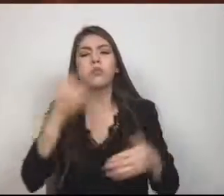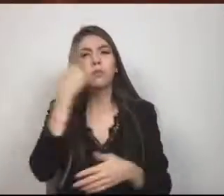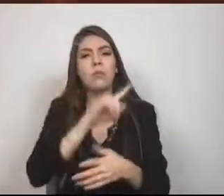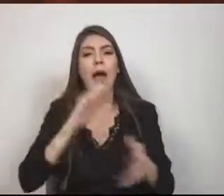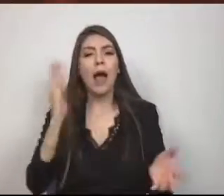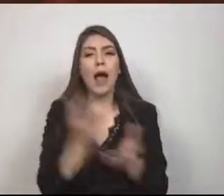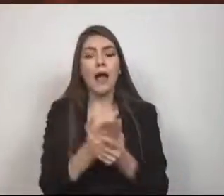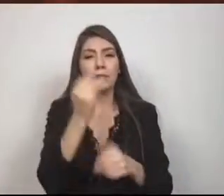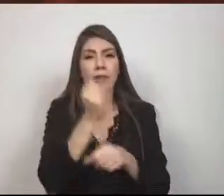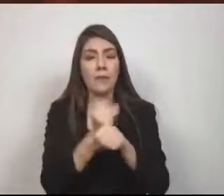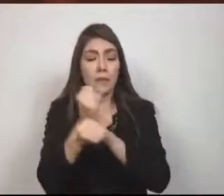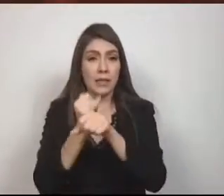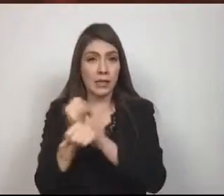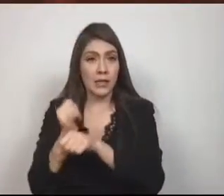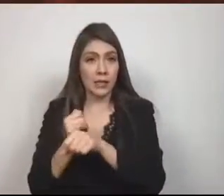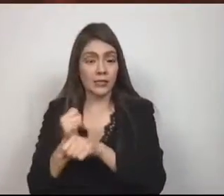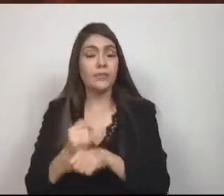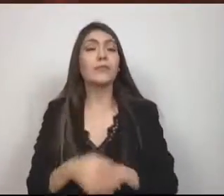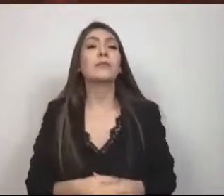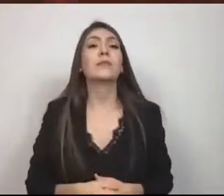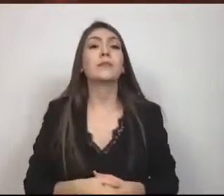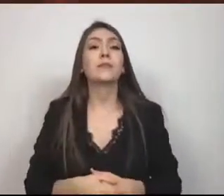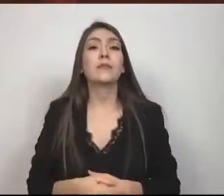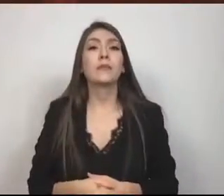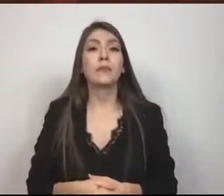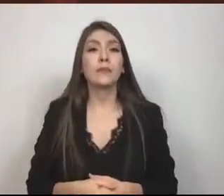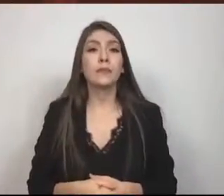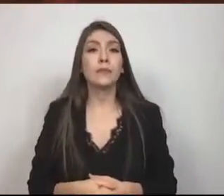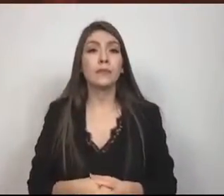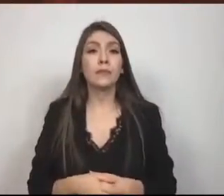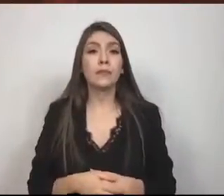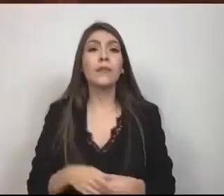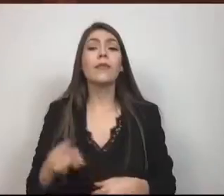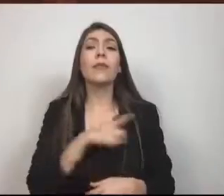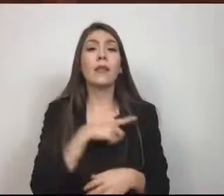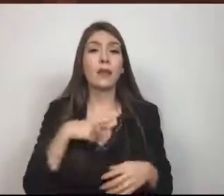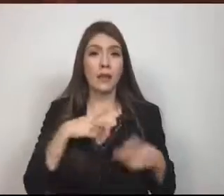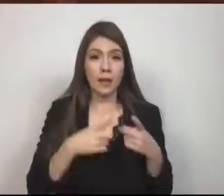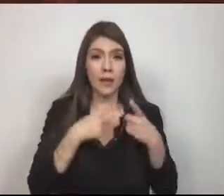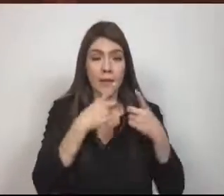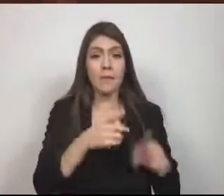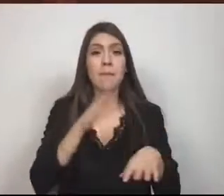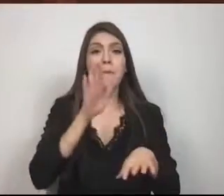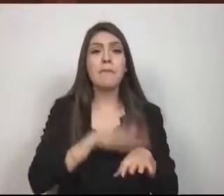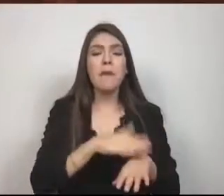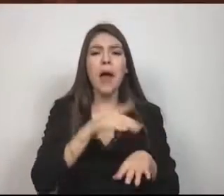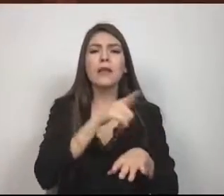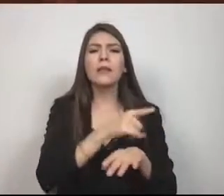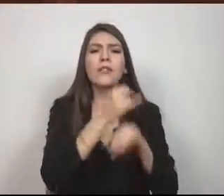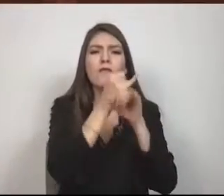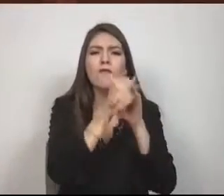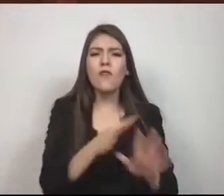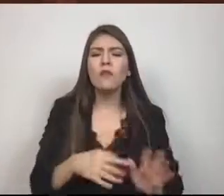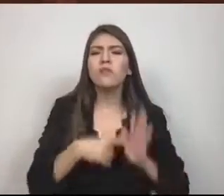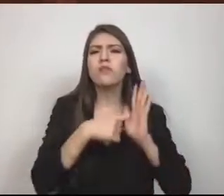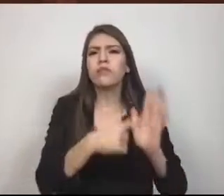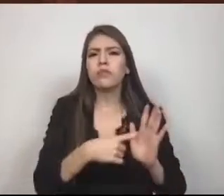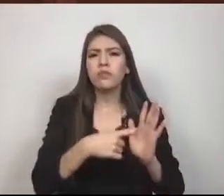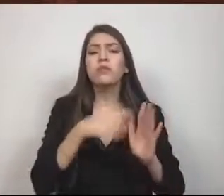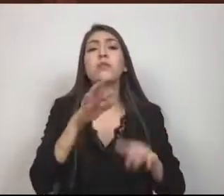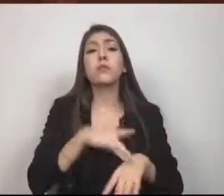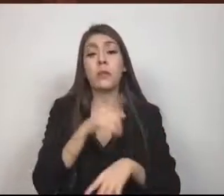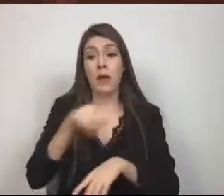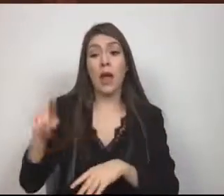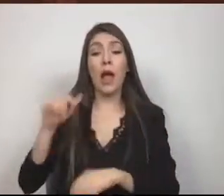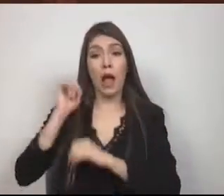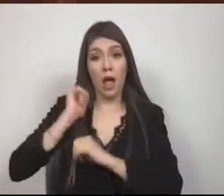Mayor acceso a la información sobre el procedimiento relacionado con la propia orden, por lo que la autoridad deberá